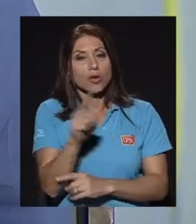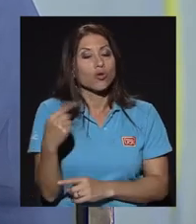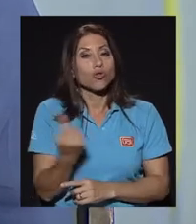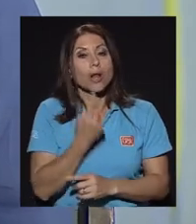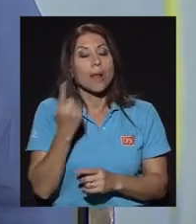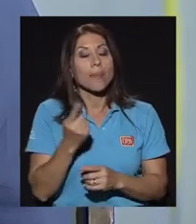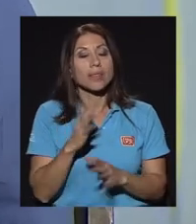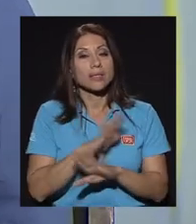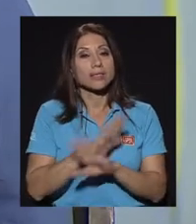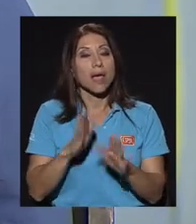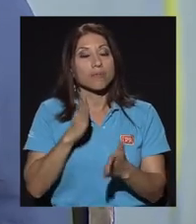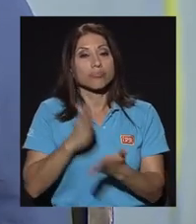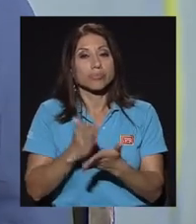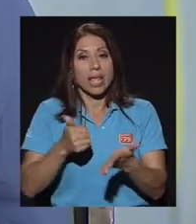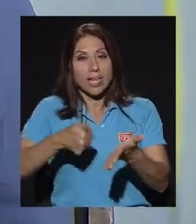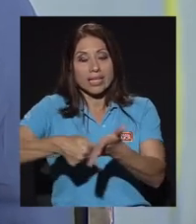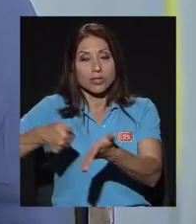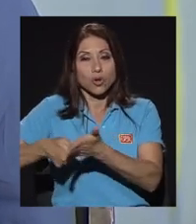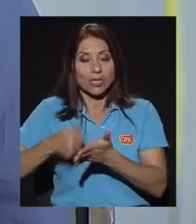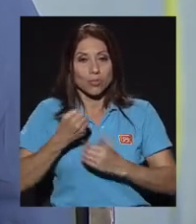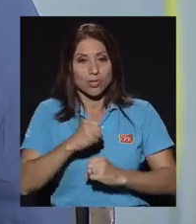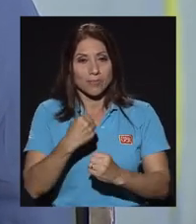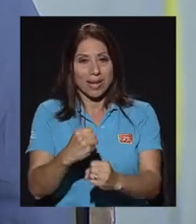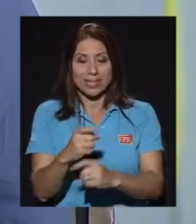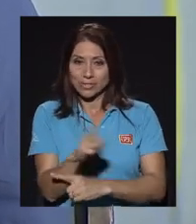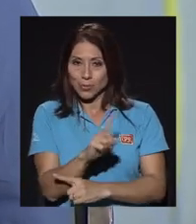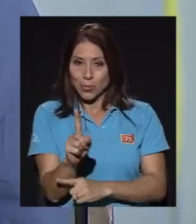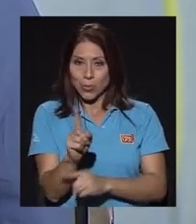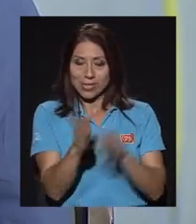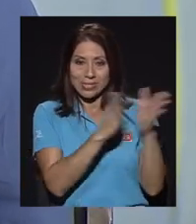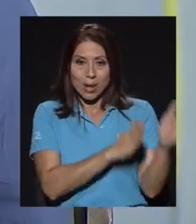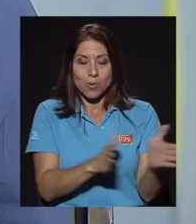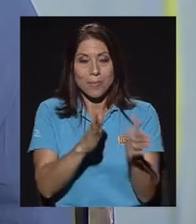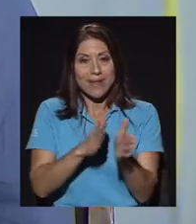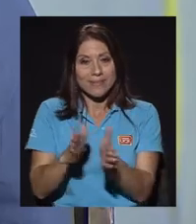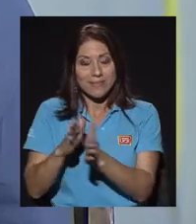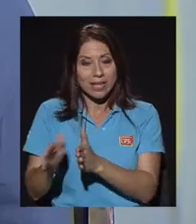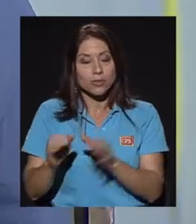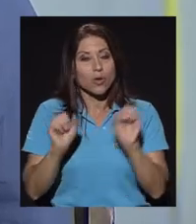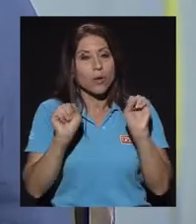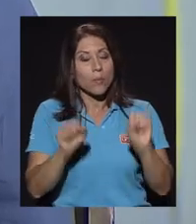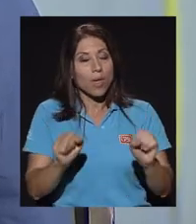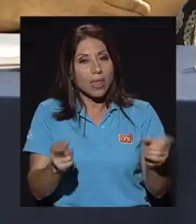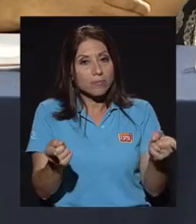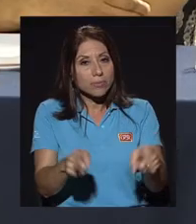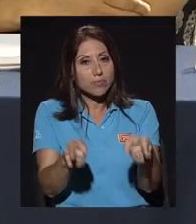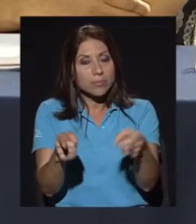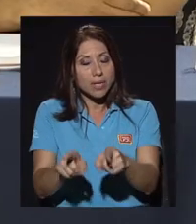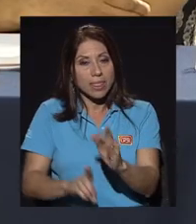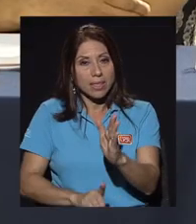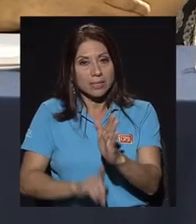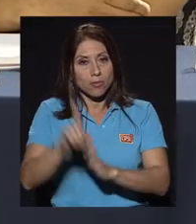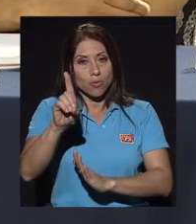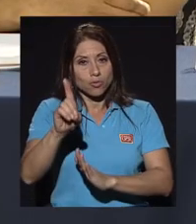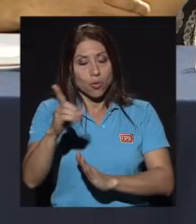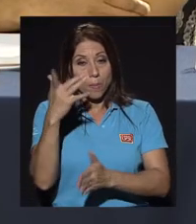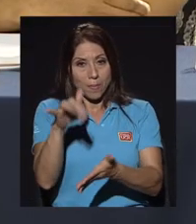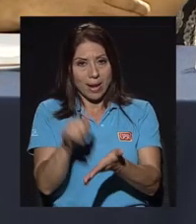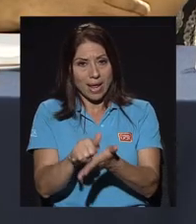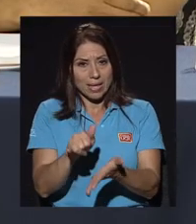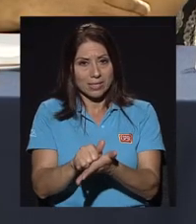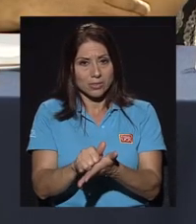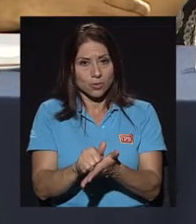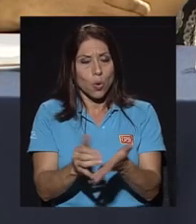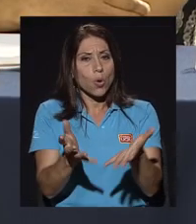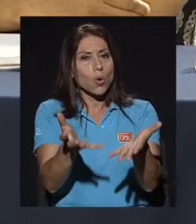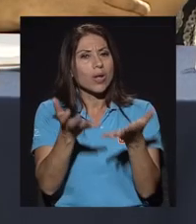de las elecciones municipales, sino que sea una planificación que genere desarrollo. Y para esto, evidentemente, lo que